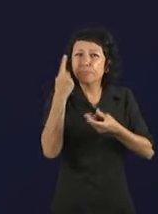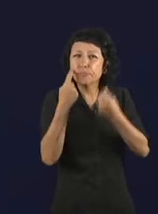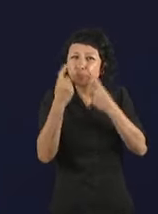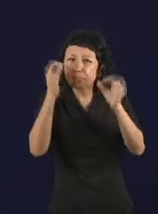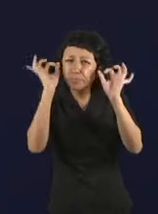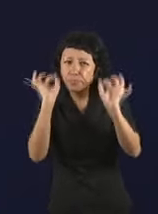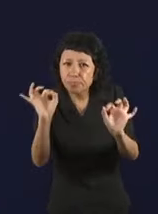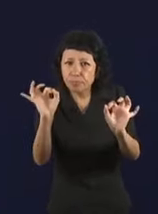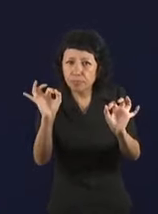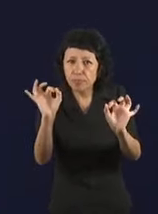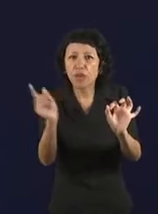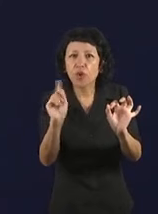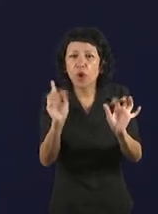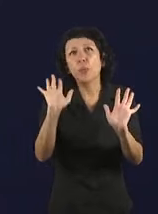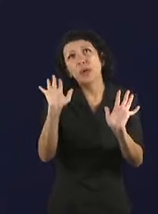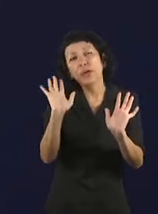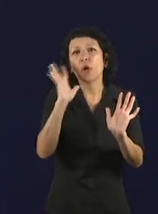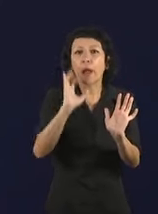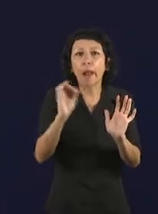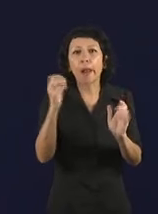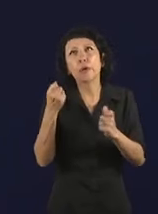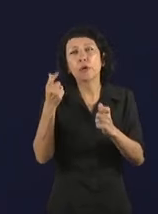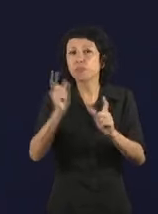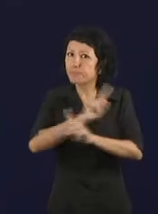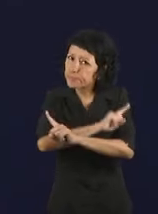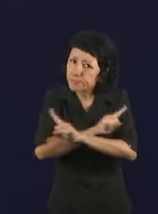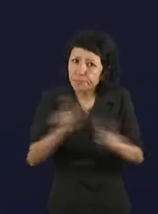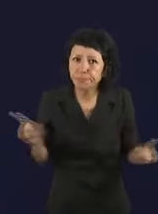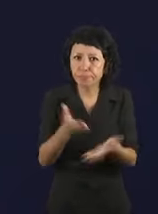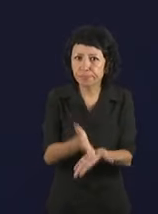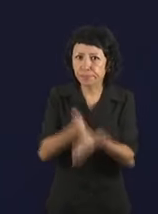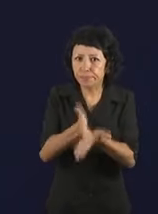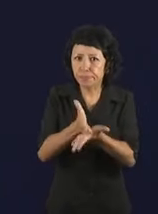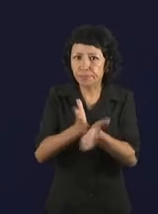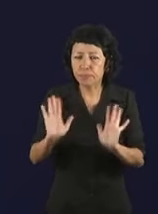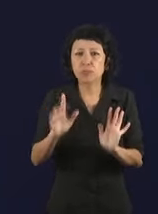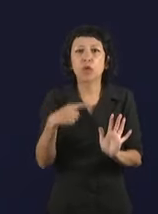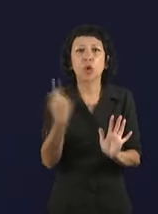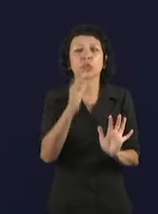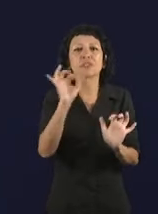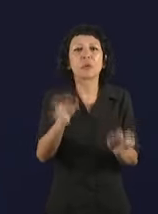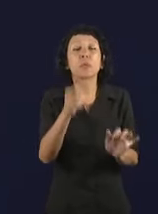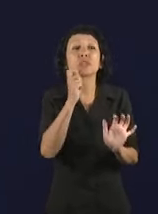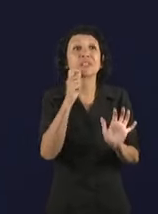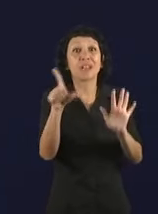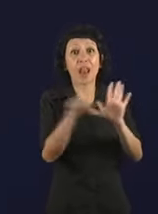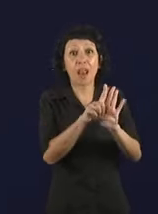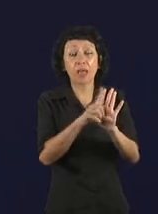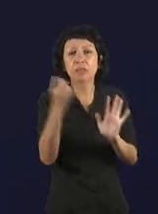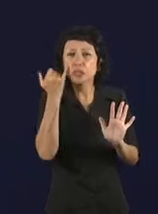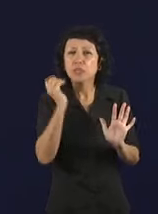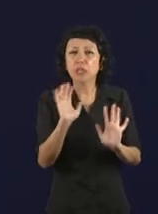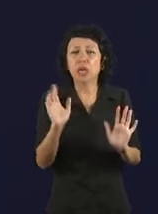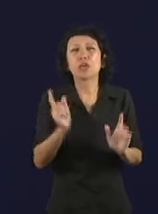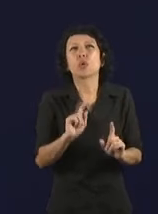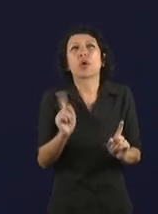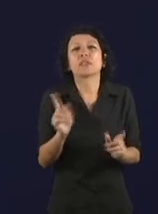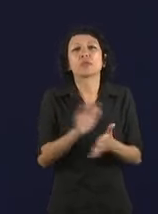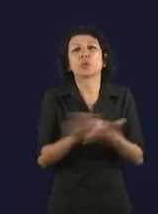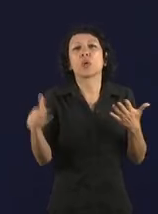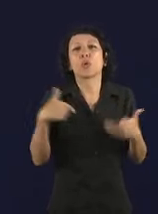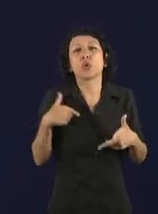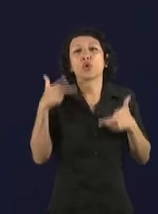de contemplación y a sabiendas que efectivamente si esta ley y lo hemos dicho digamos esto no lo estoy diciendo ahora